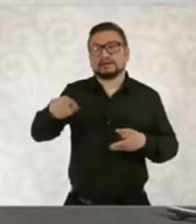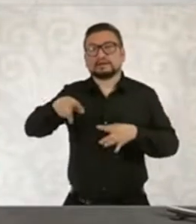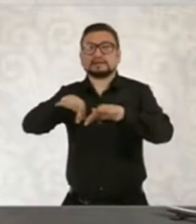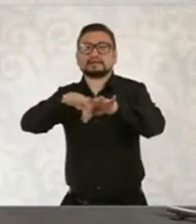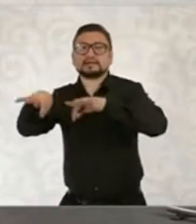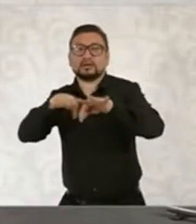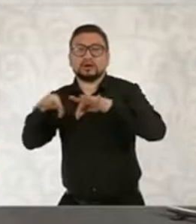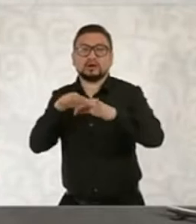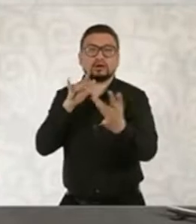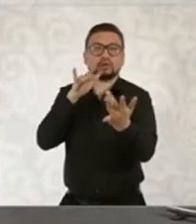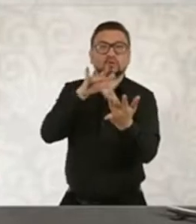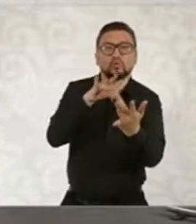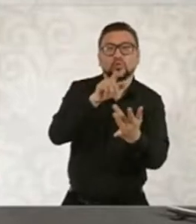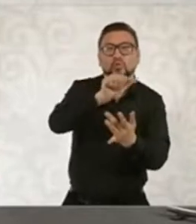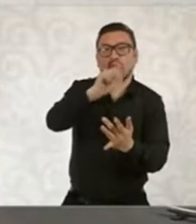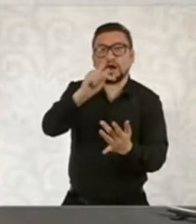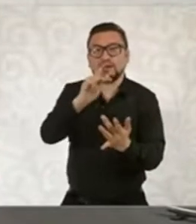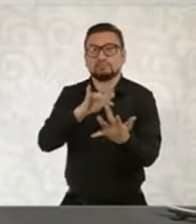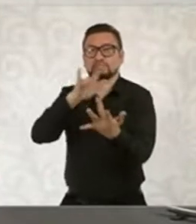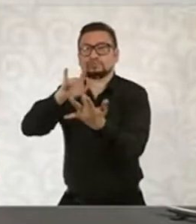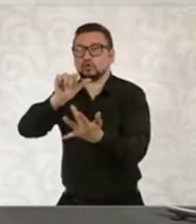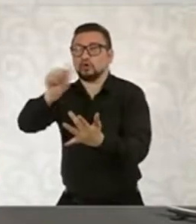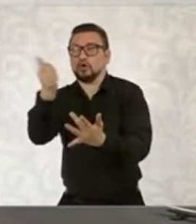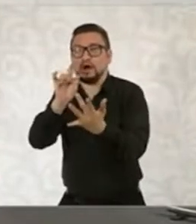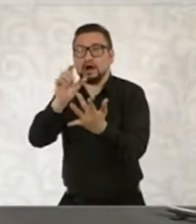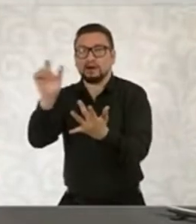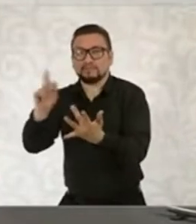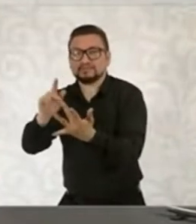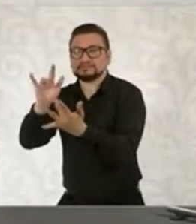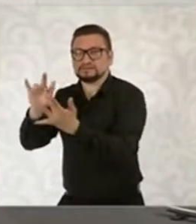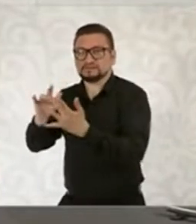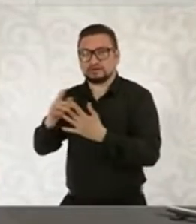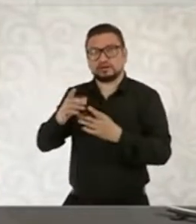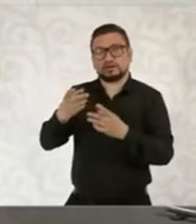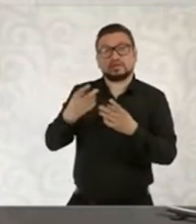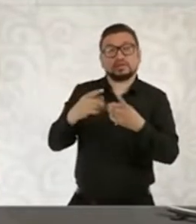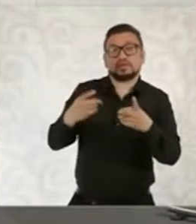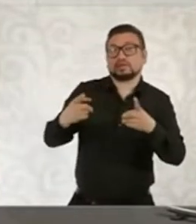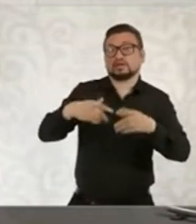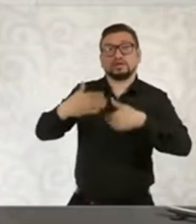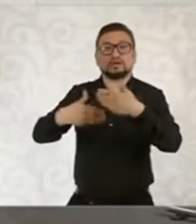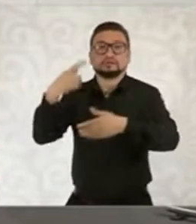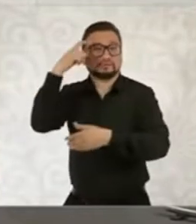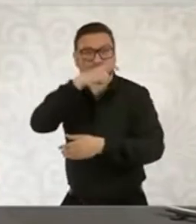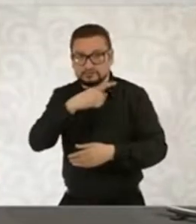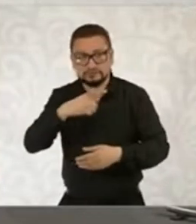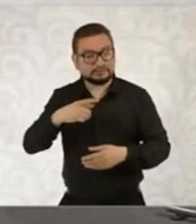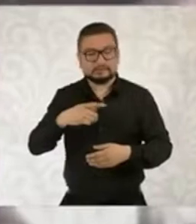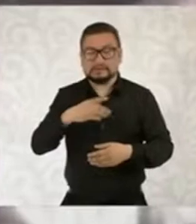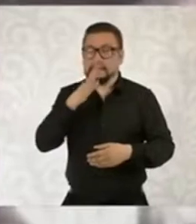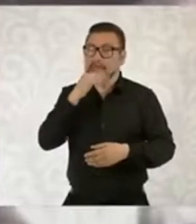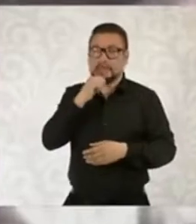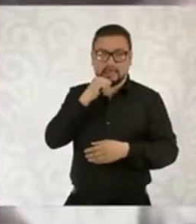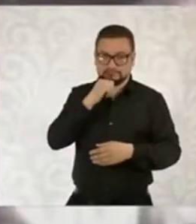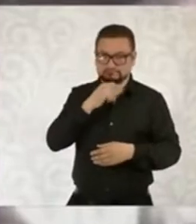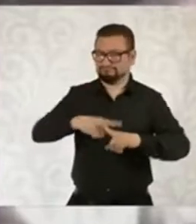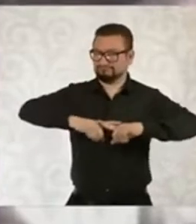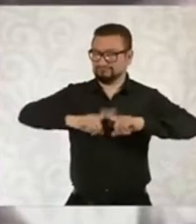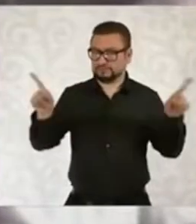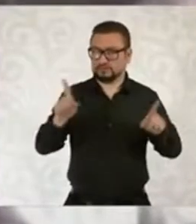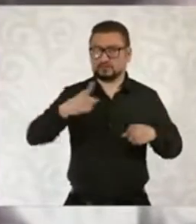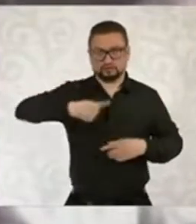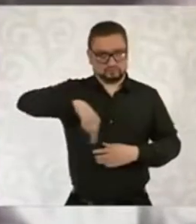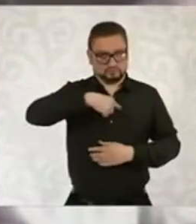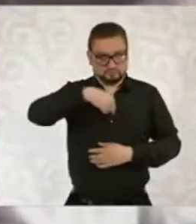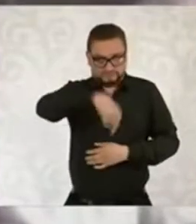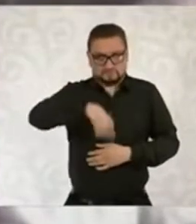en muchas plataformas, es un desarrollo tecnológico imposible de hacer. Demostramos que no era así, que con voluntad,